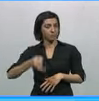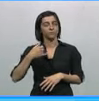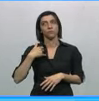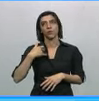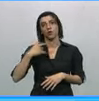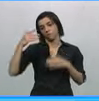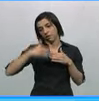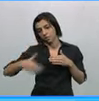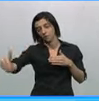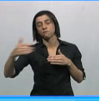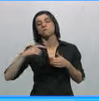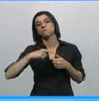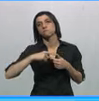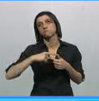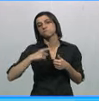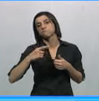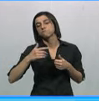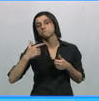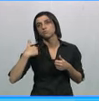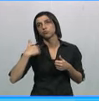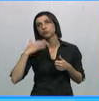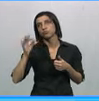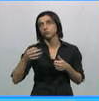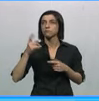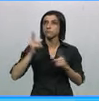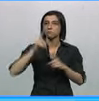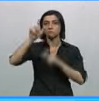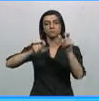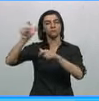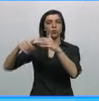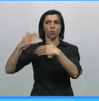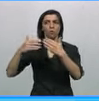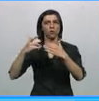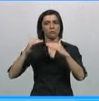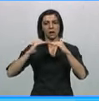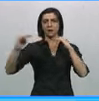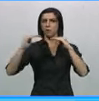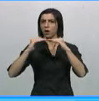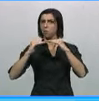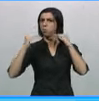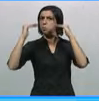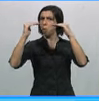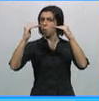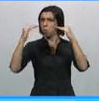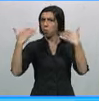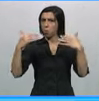época, hubo momentos jugadores que estaban en un nivel muy alto.